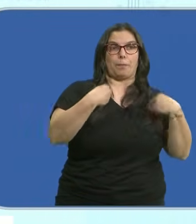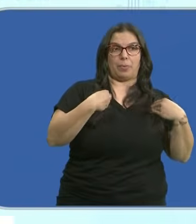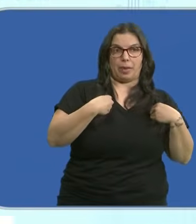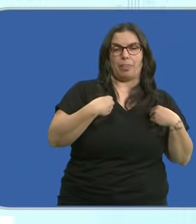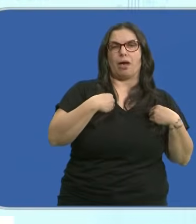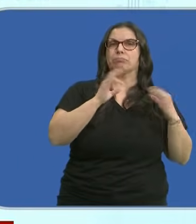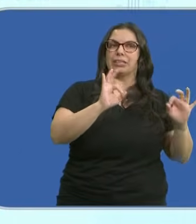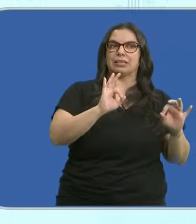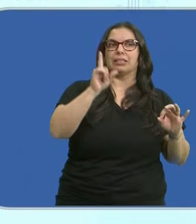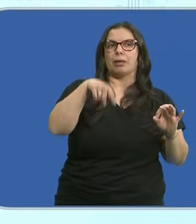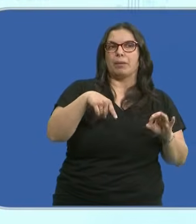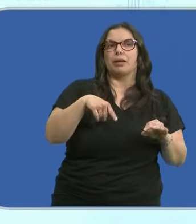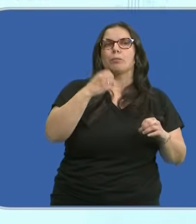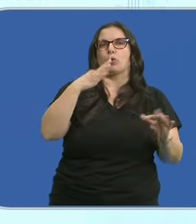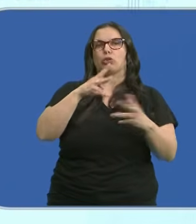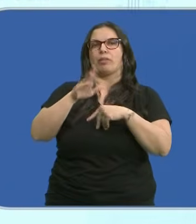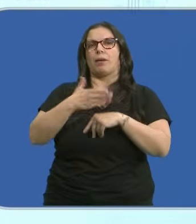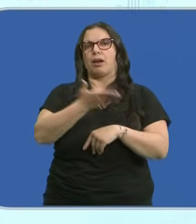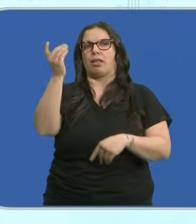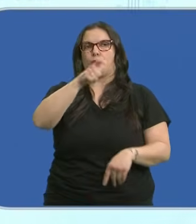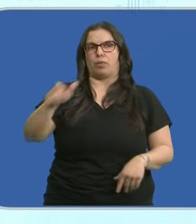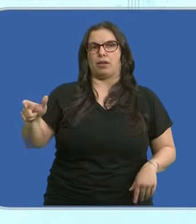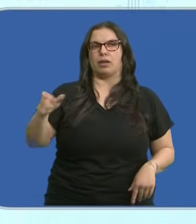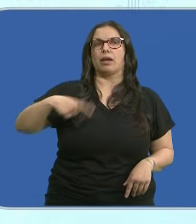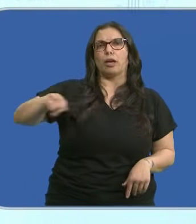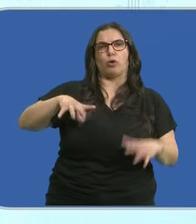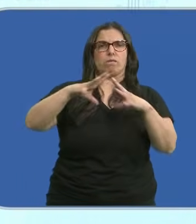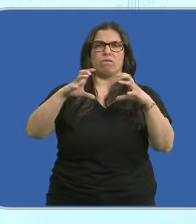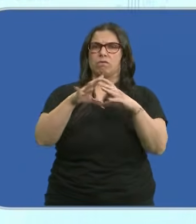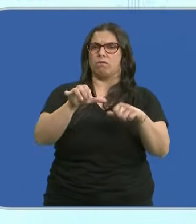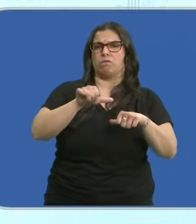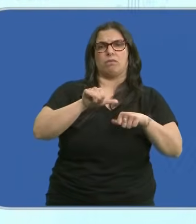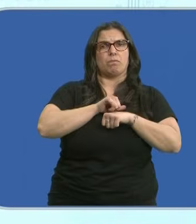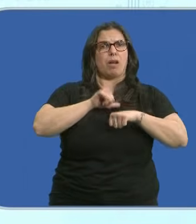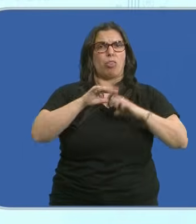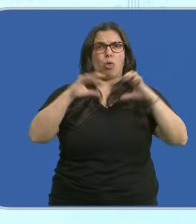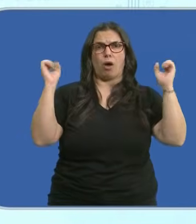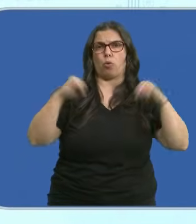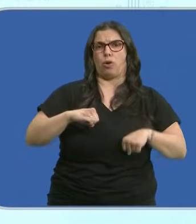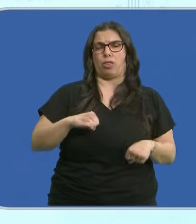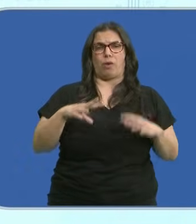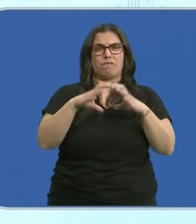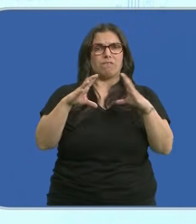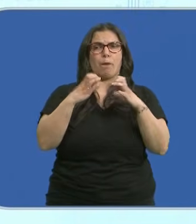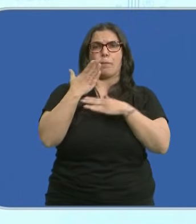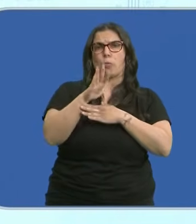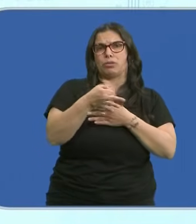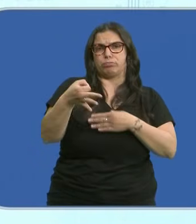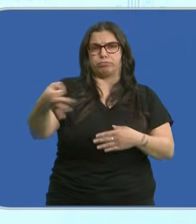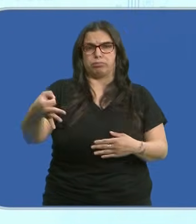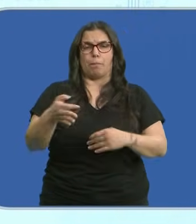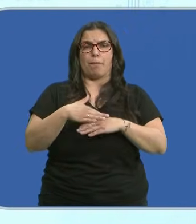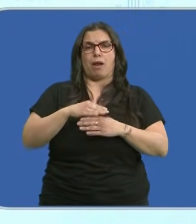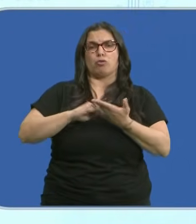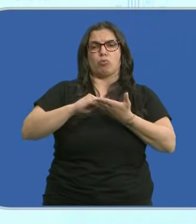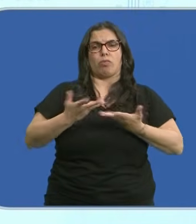comparto con ustedes, sino sobre todo para la ciudadanía, que está esperando ese acuerdo, que está deseando de propuestas eficaces